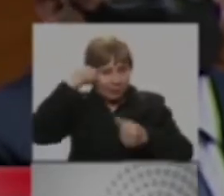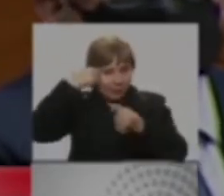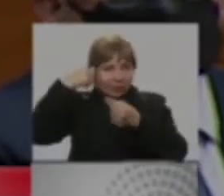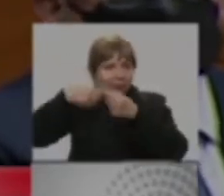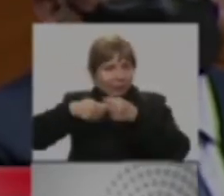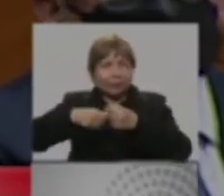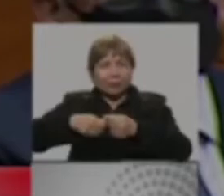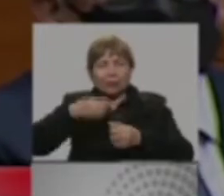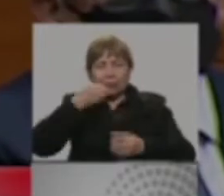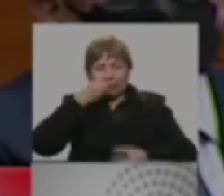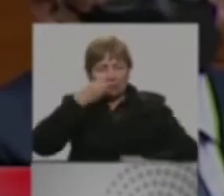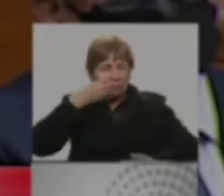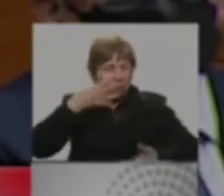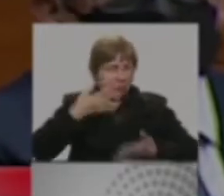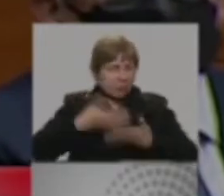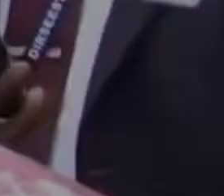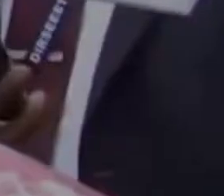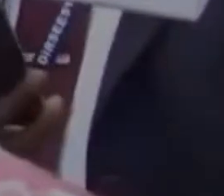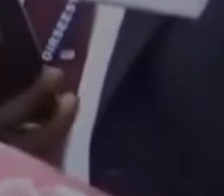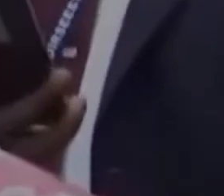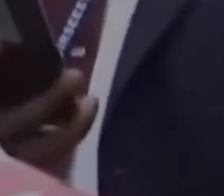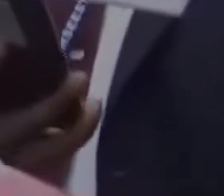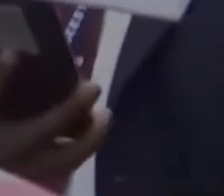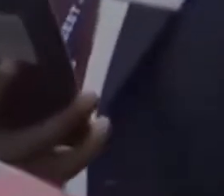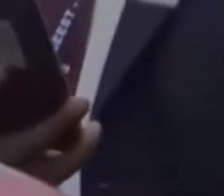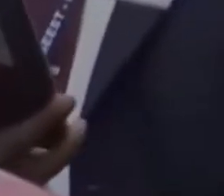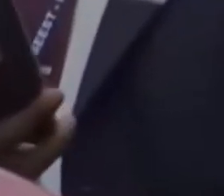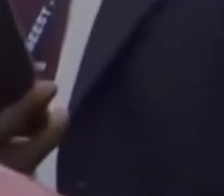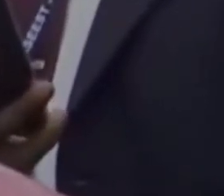recuerdo muy bien. El Perú